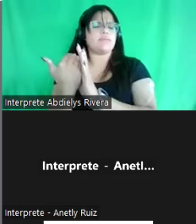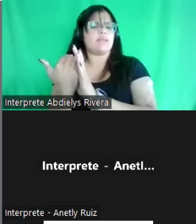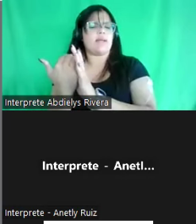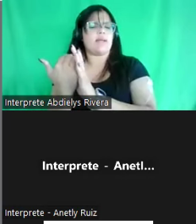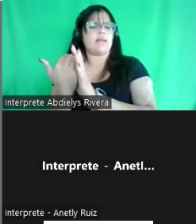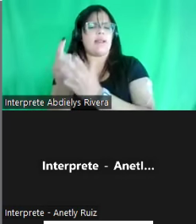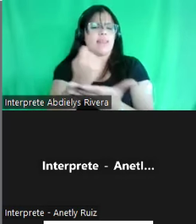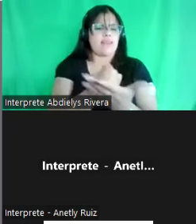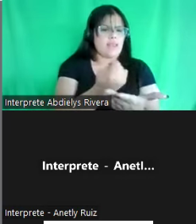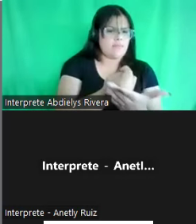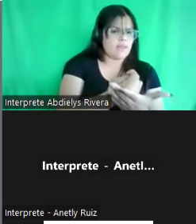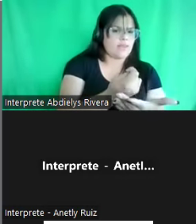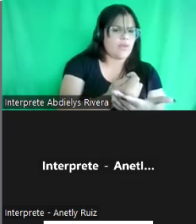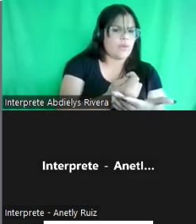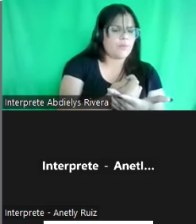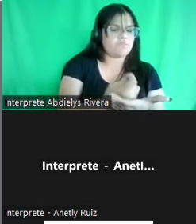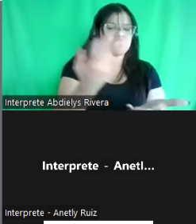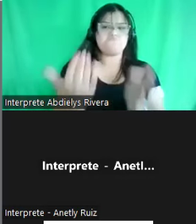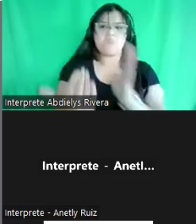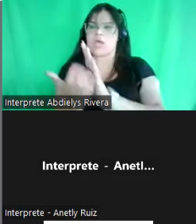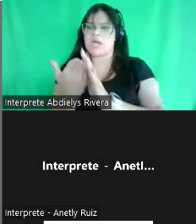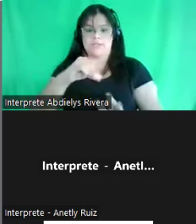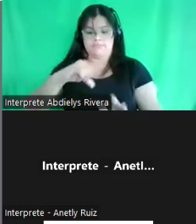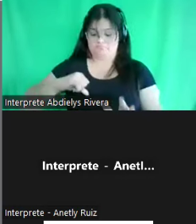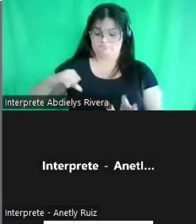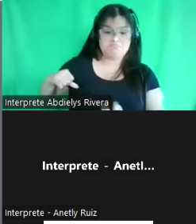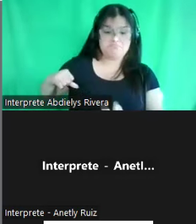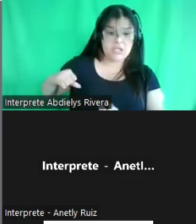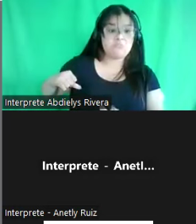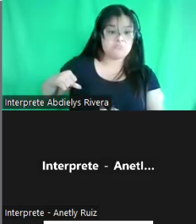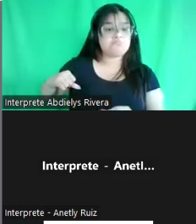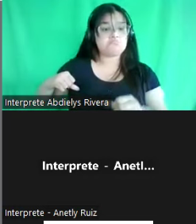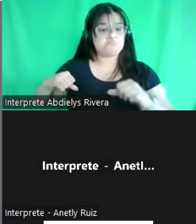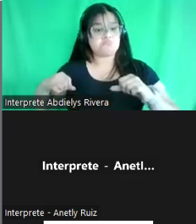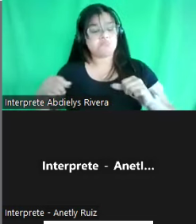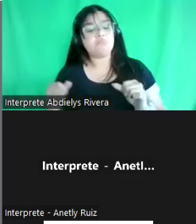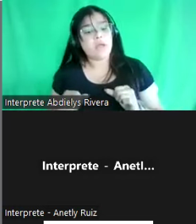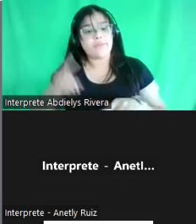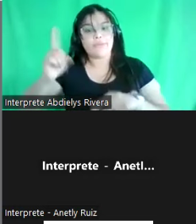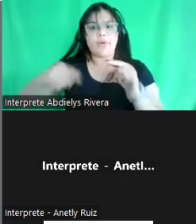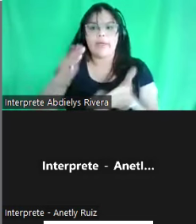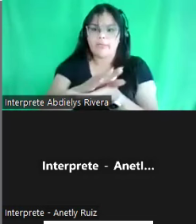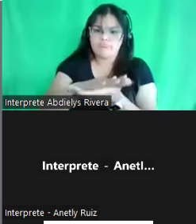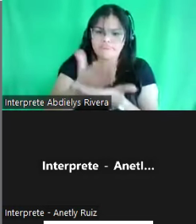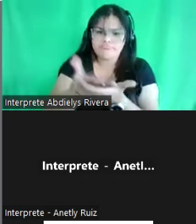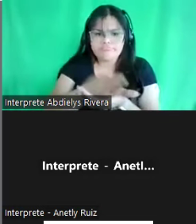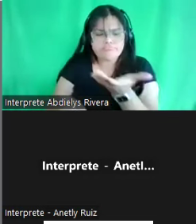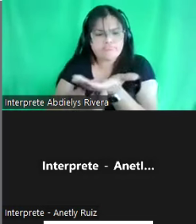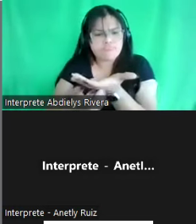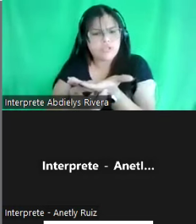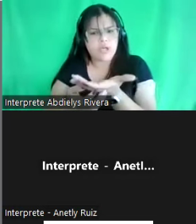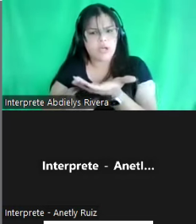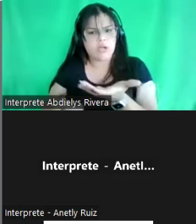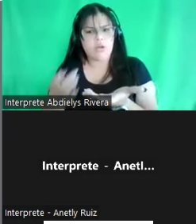por ejemplo, cáncer de seno y ha sido operado de alguno de sus senos, no puede cocinar porque se